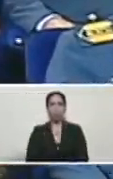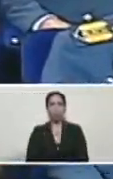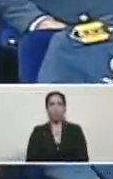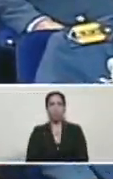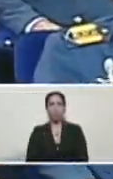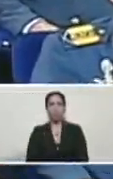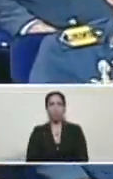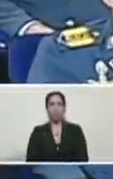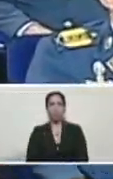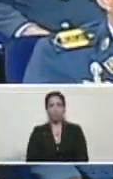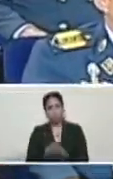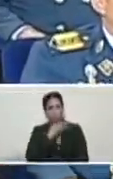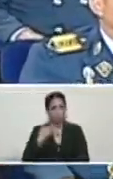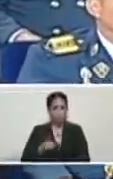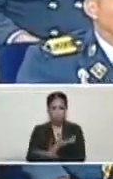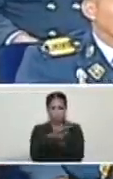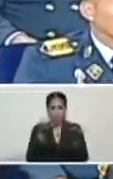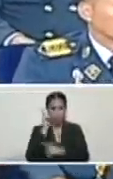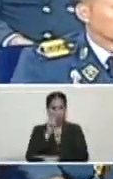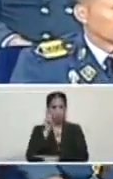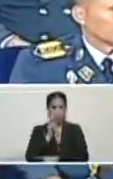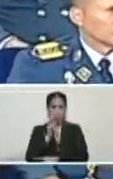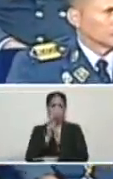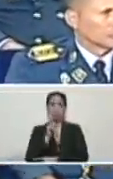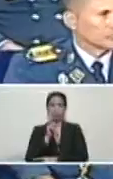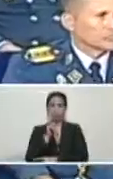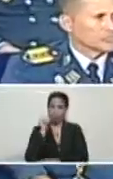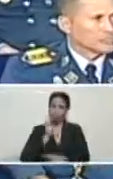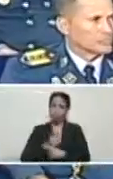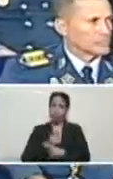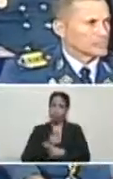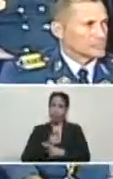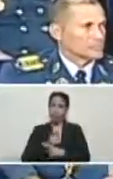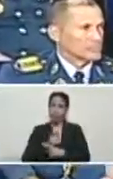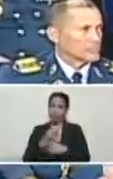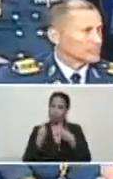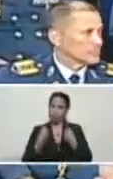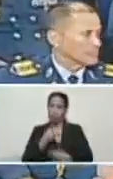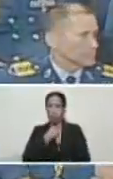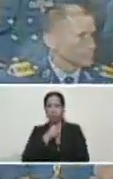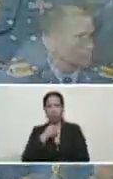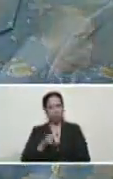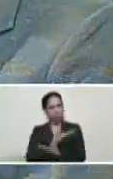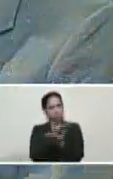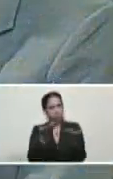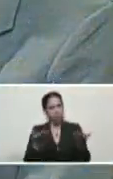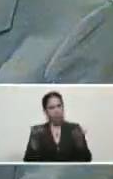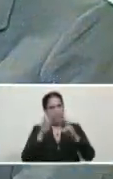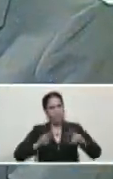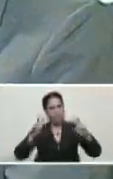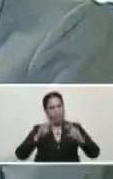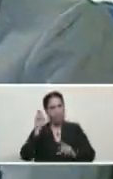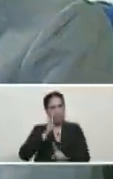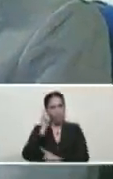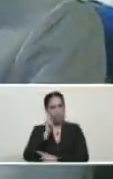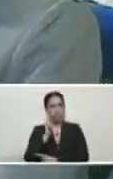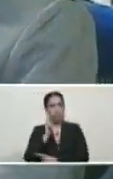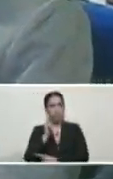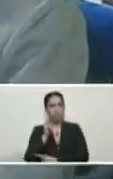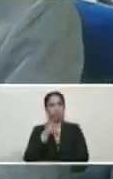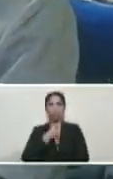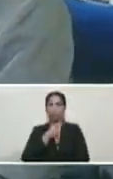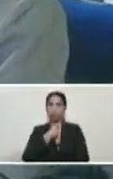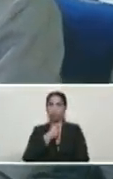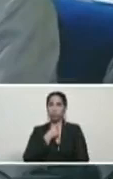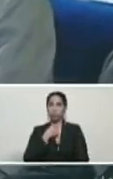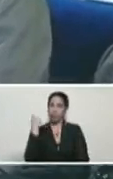Lo mejor de ustedes, profesores. ¿Cómo me gustaría que todos ustedes, investigadores y profesores, me gustaría que se